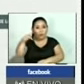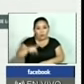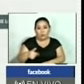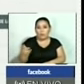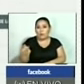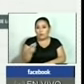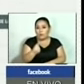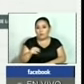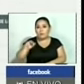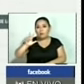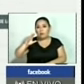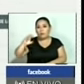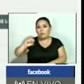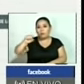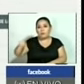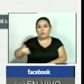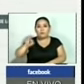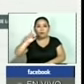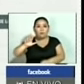ahora,